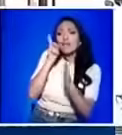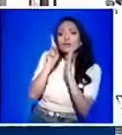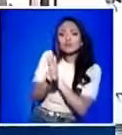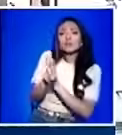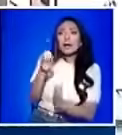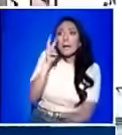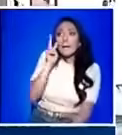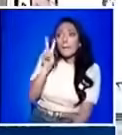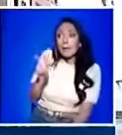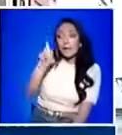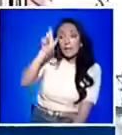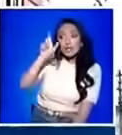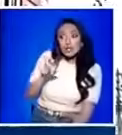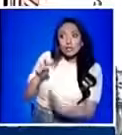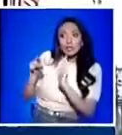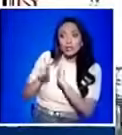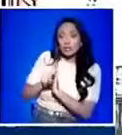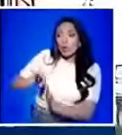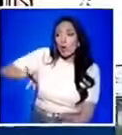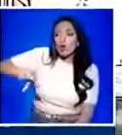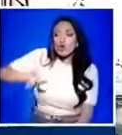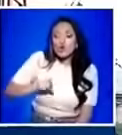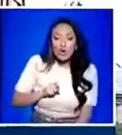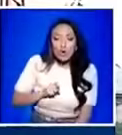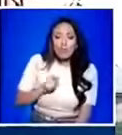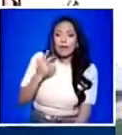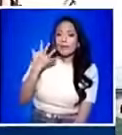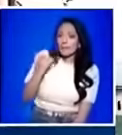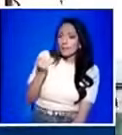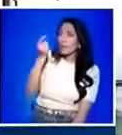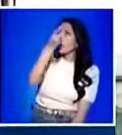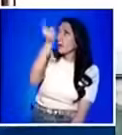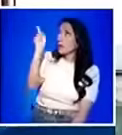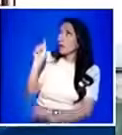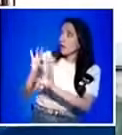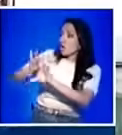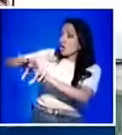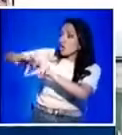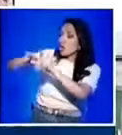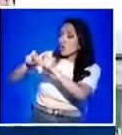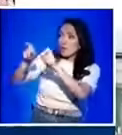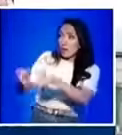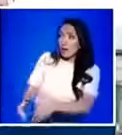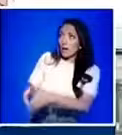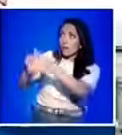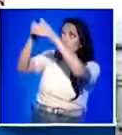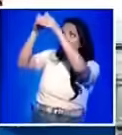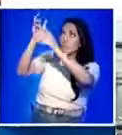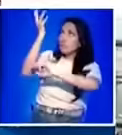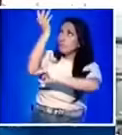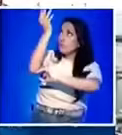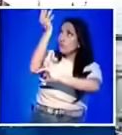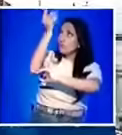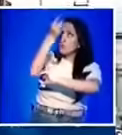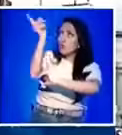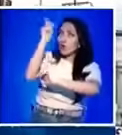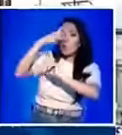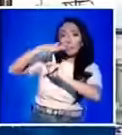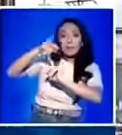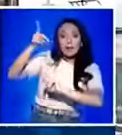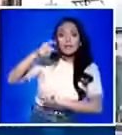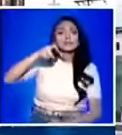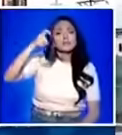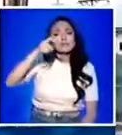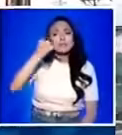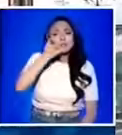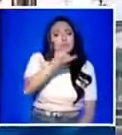cuando vean que gente está interviniendo en el sistema de iluminación de los parques y espacios públicos.